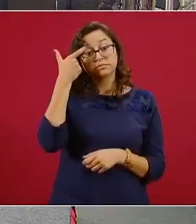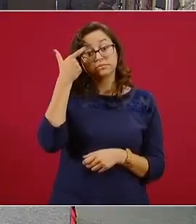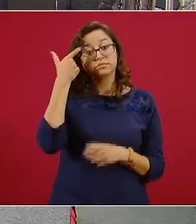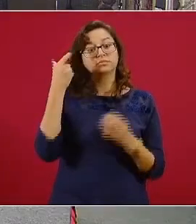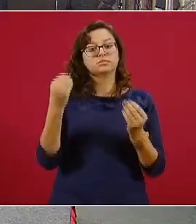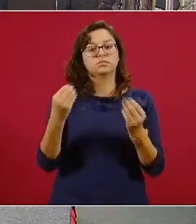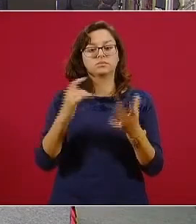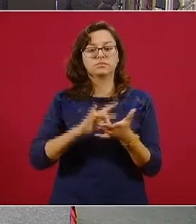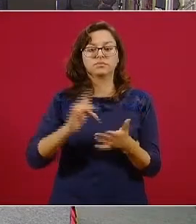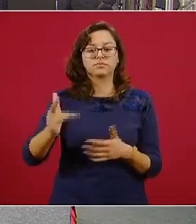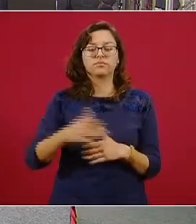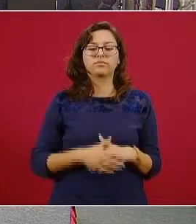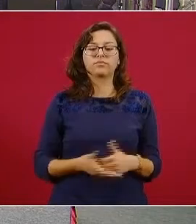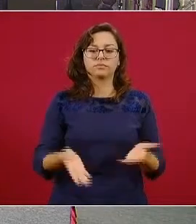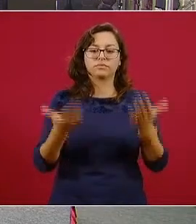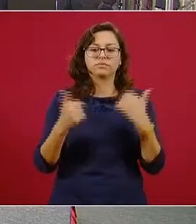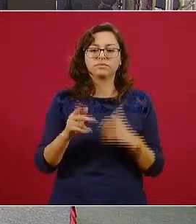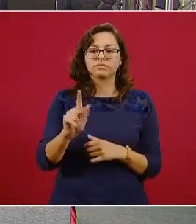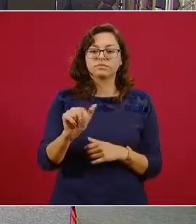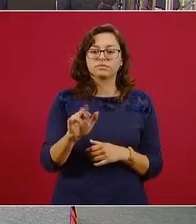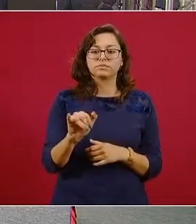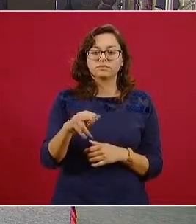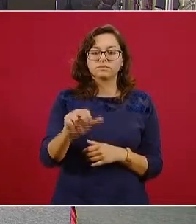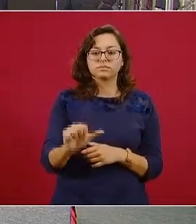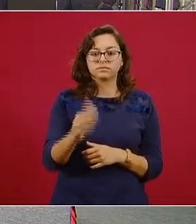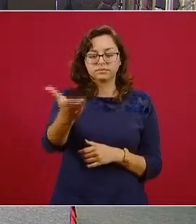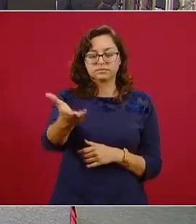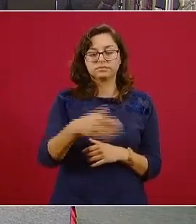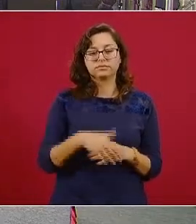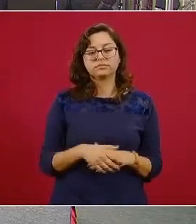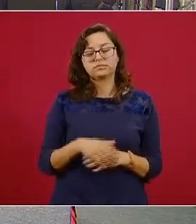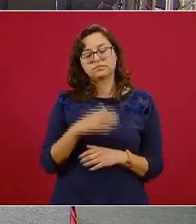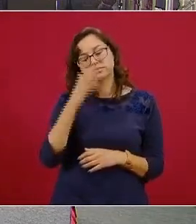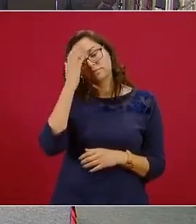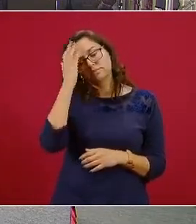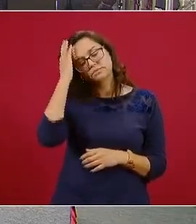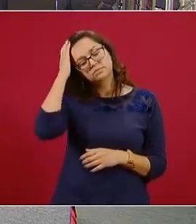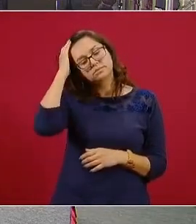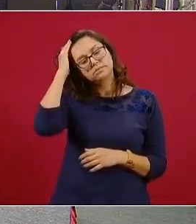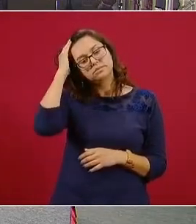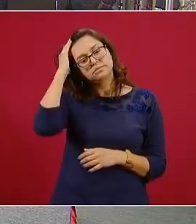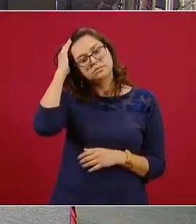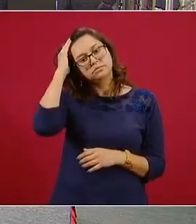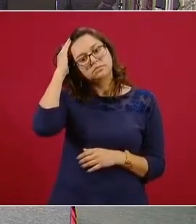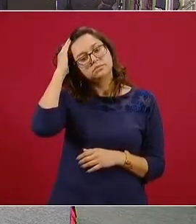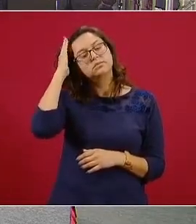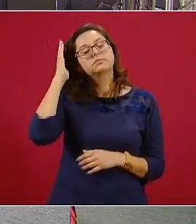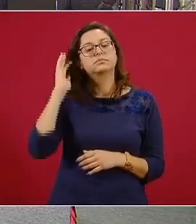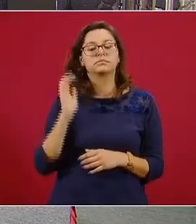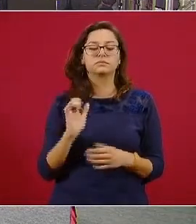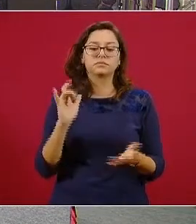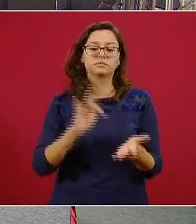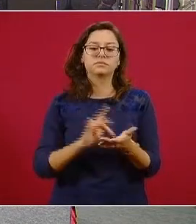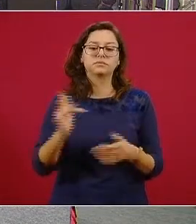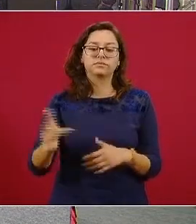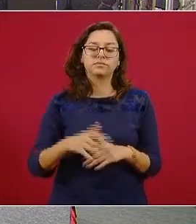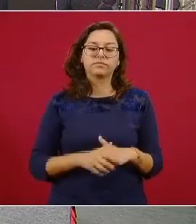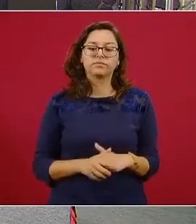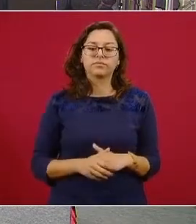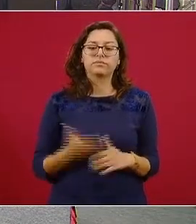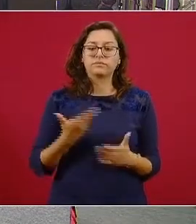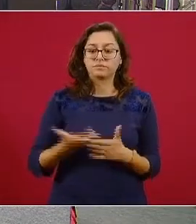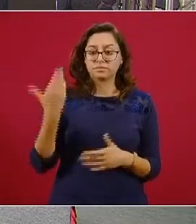Berdichevsky. Karina Aguilar, 24 horas. Gracias, buenas tardes, doctor. Karina Aguilar, 24 horas. Preguntarle, el secretario